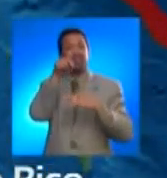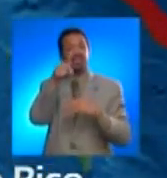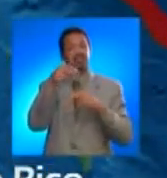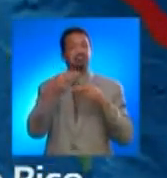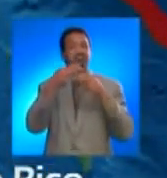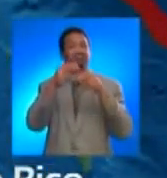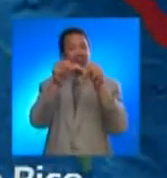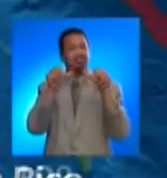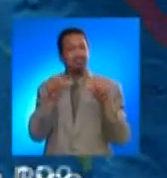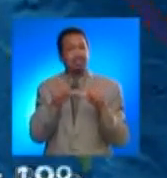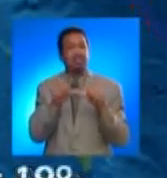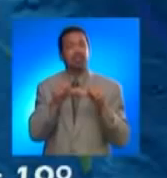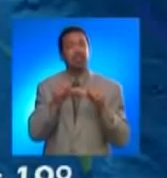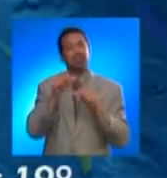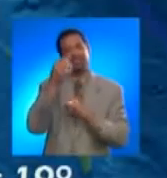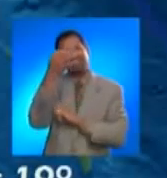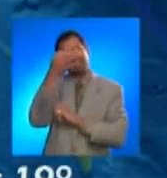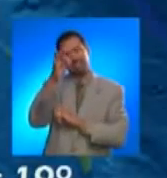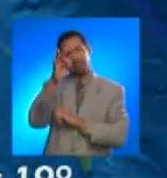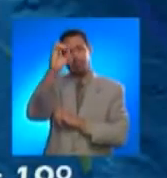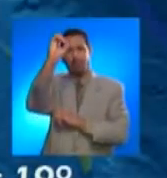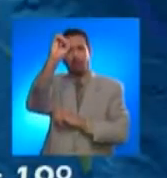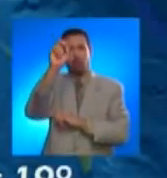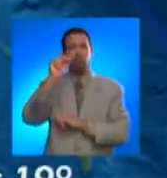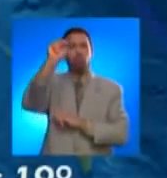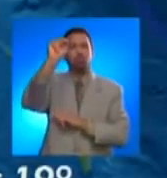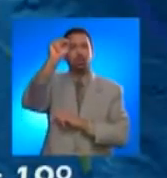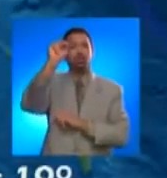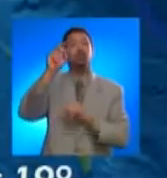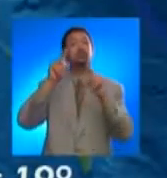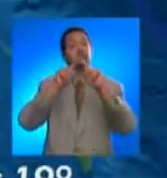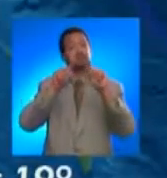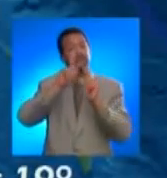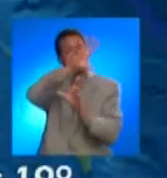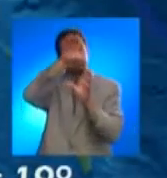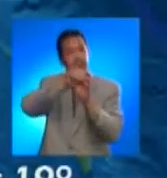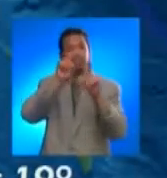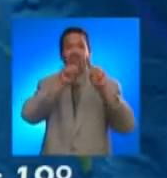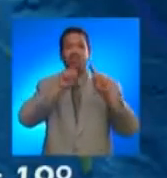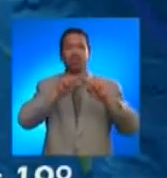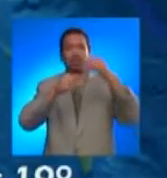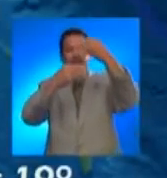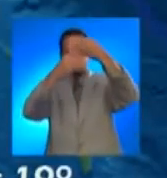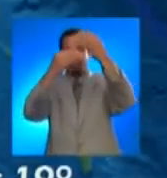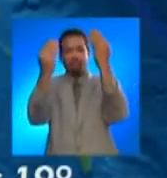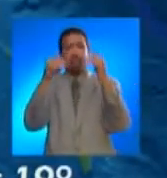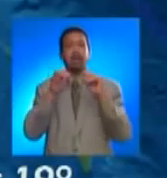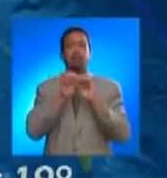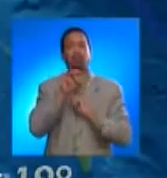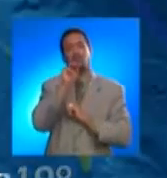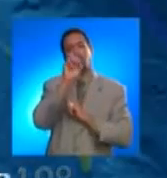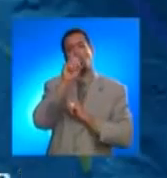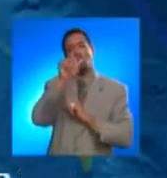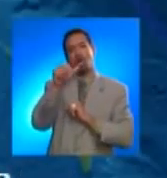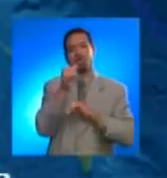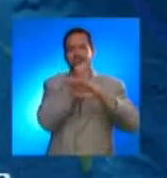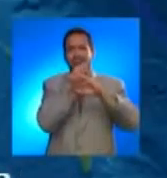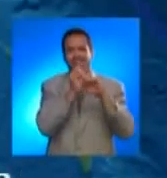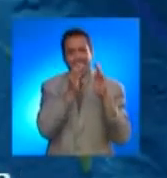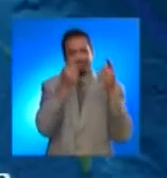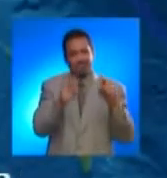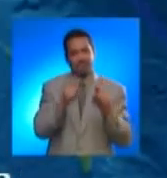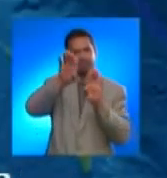ubicado en una zona que es sísmicamente activa. Al norte de nuestra isla, en la trinchera de Puerto Rico, la mayor profundidad del Océano Atlántico y